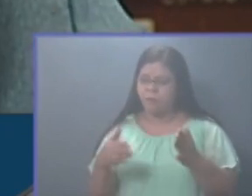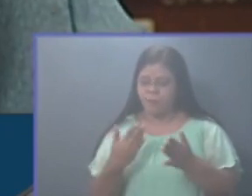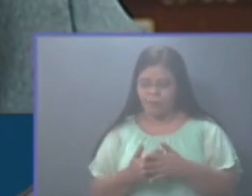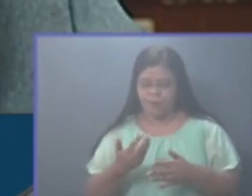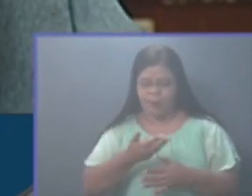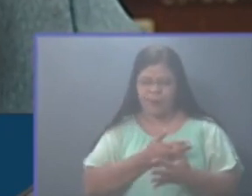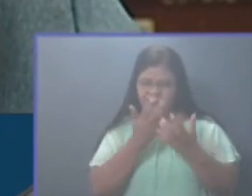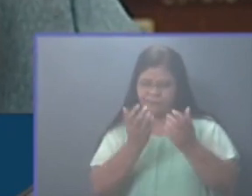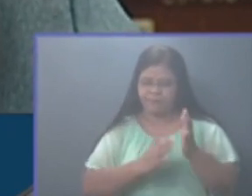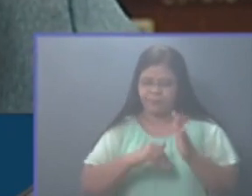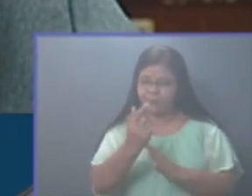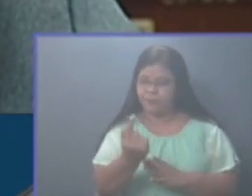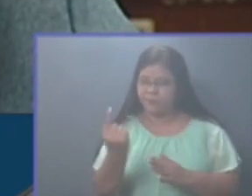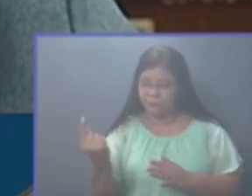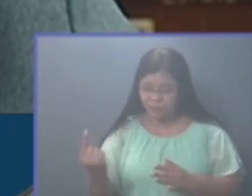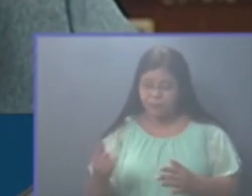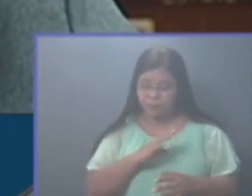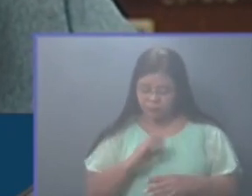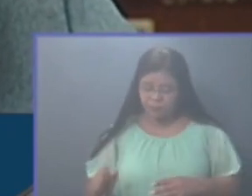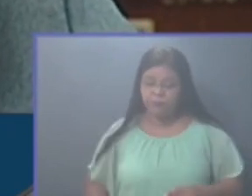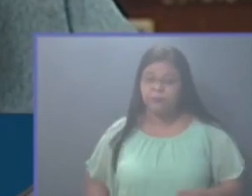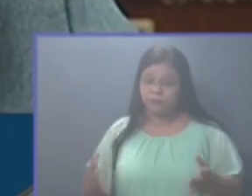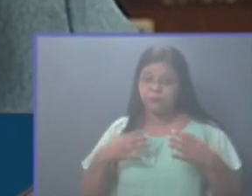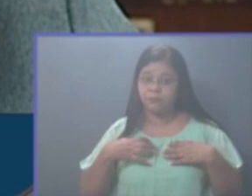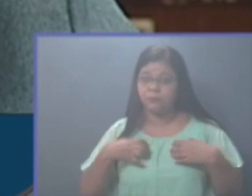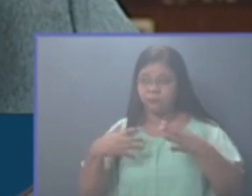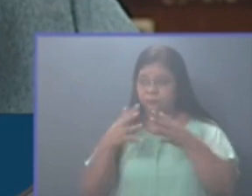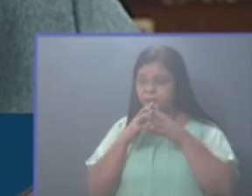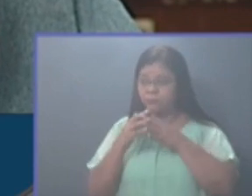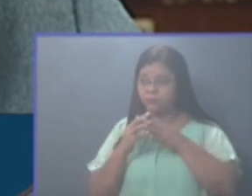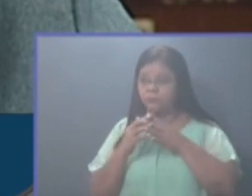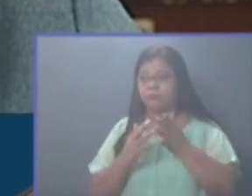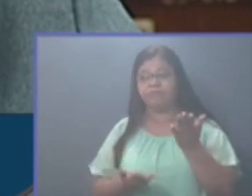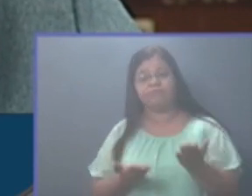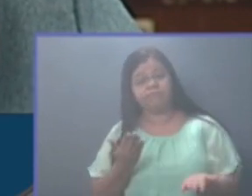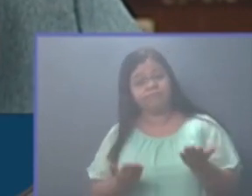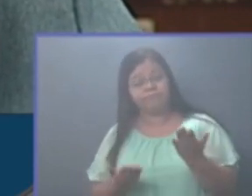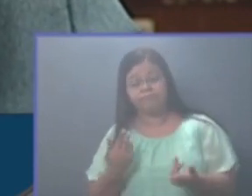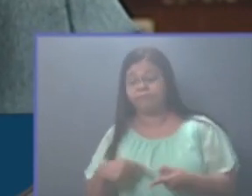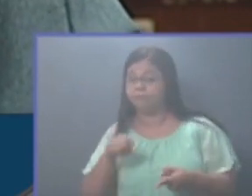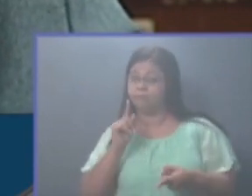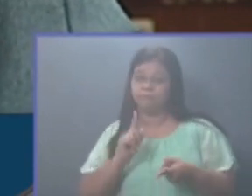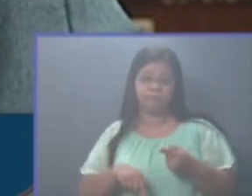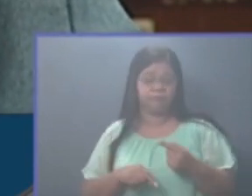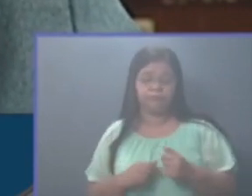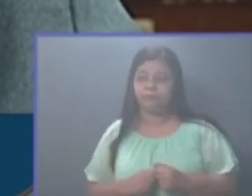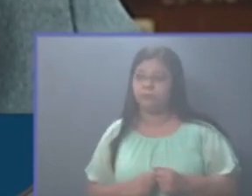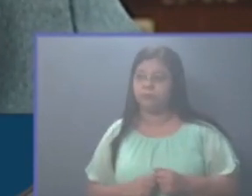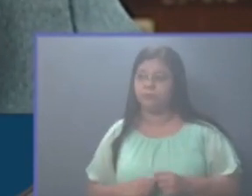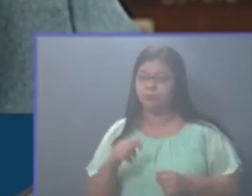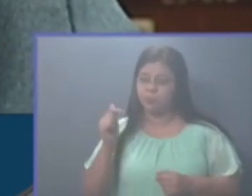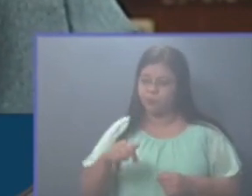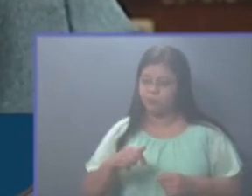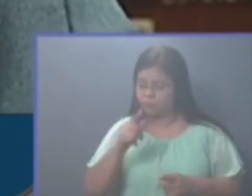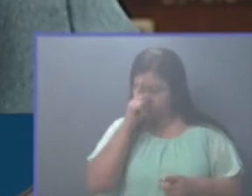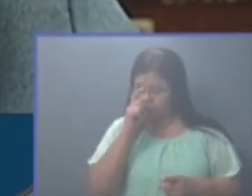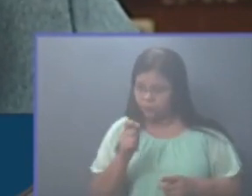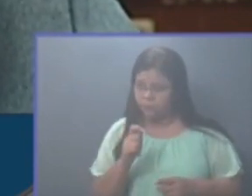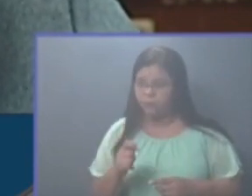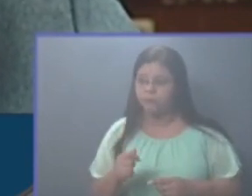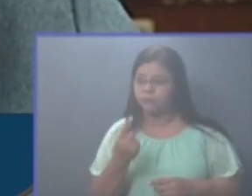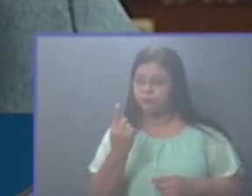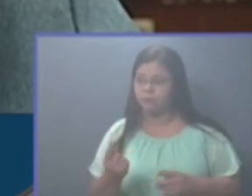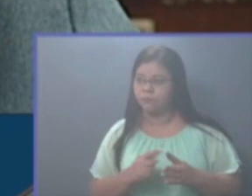mayoría de los salvadoreños que habitan en Estados Unidos, que no ha podido ser reconocido como tal, como